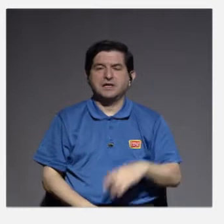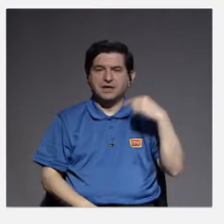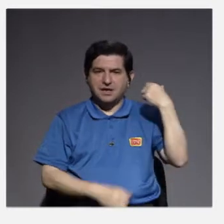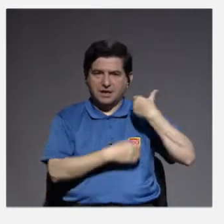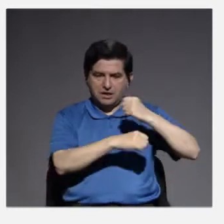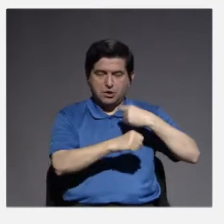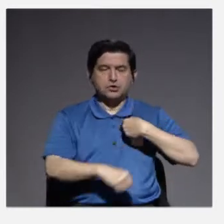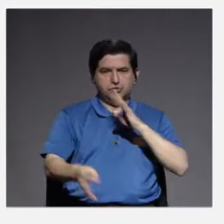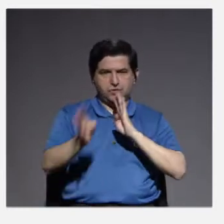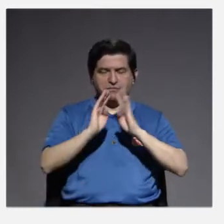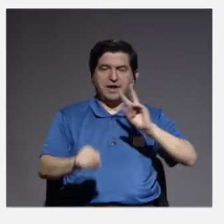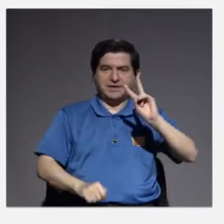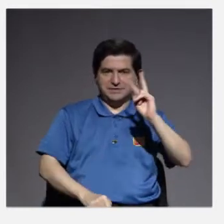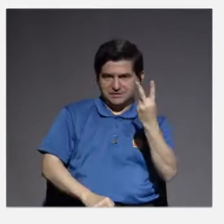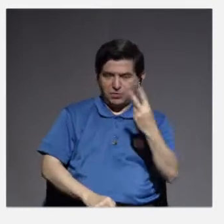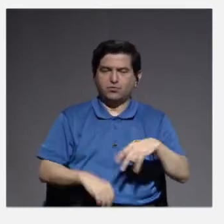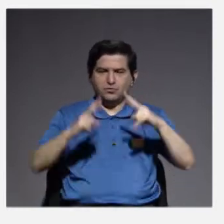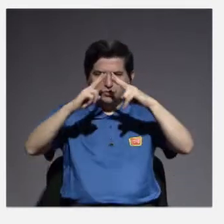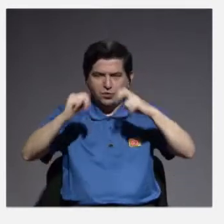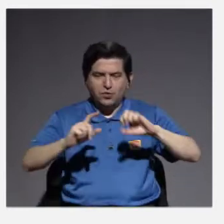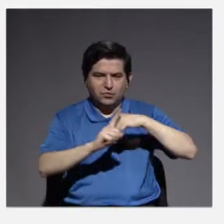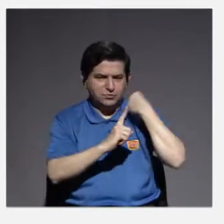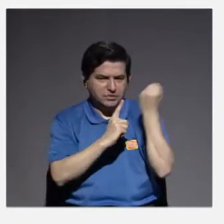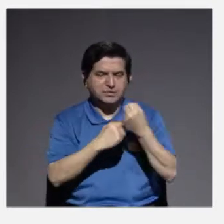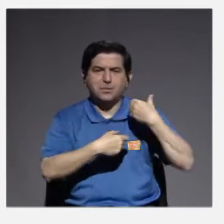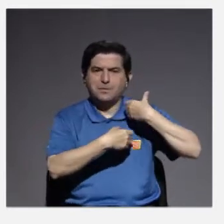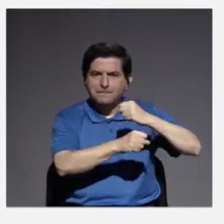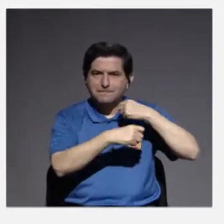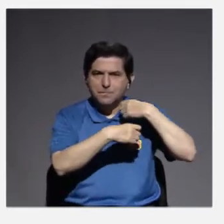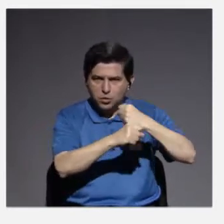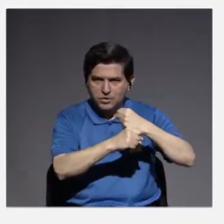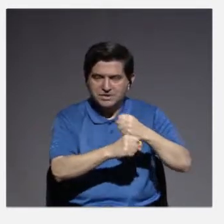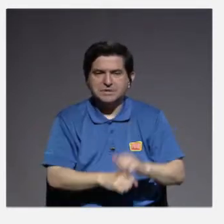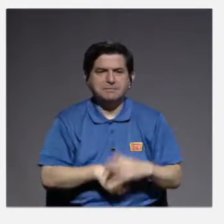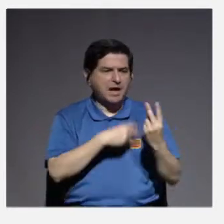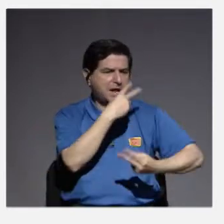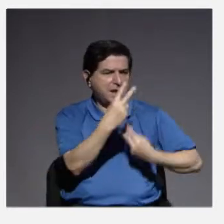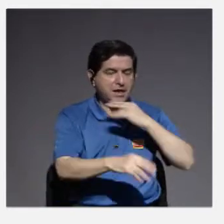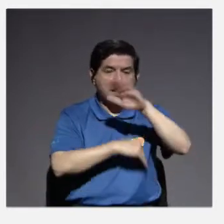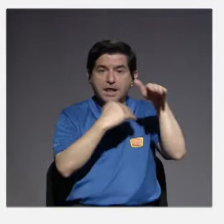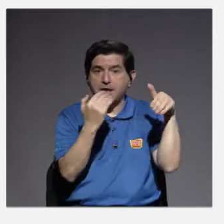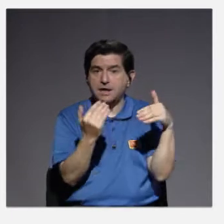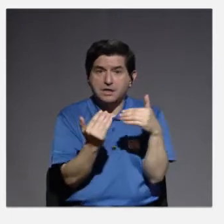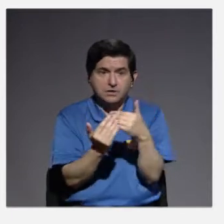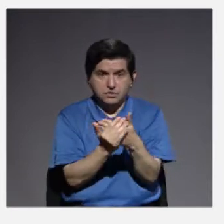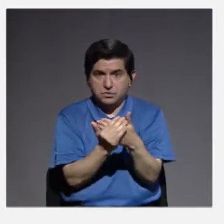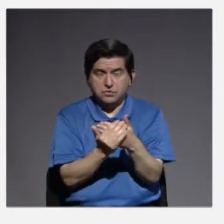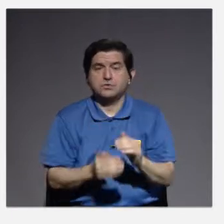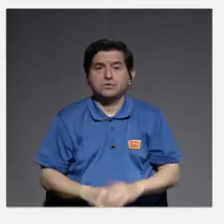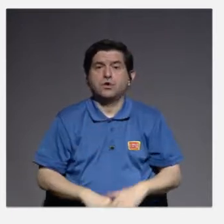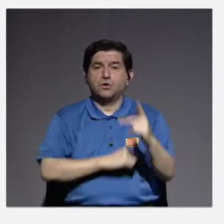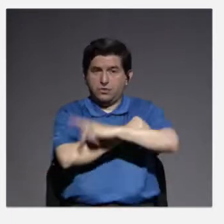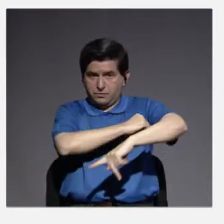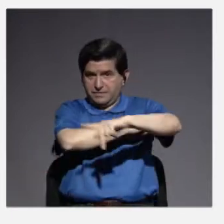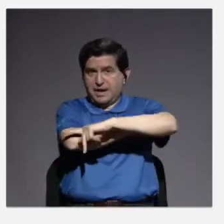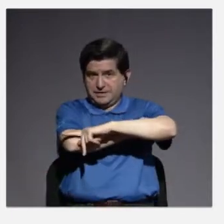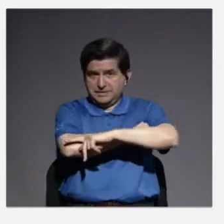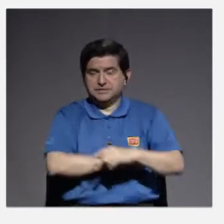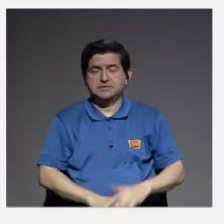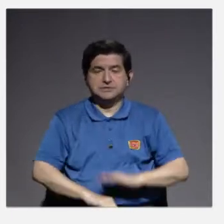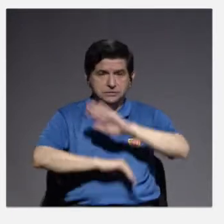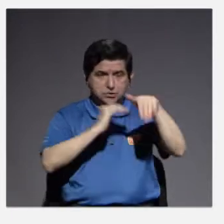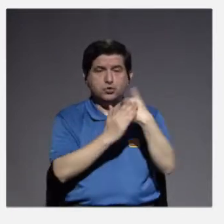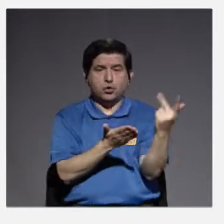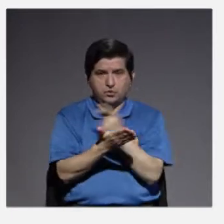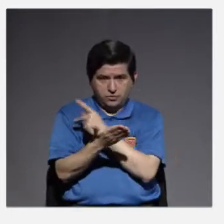continuación. Una segunda fase, un análisis situacional en municipalidades que se visitaron en todo el país, todas las